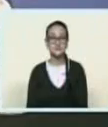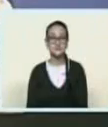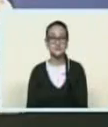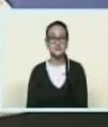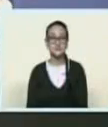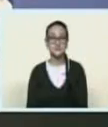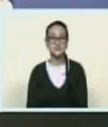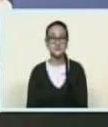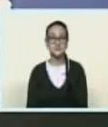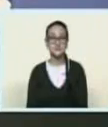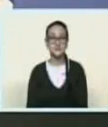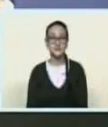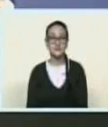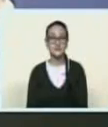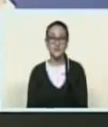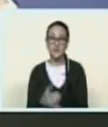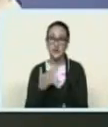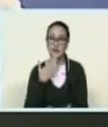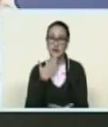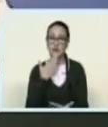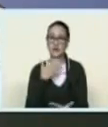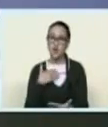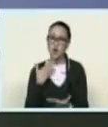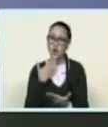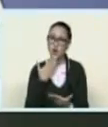darle mi agradecimiento